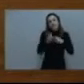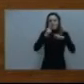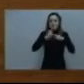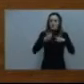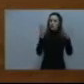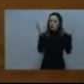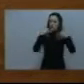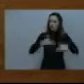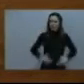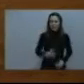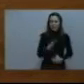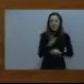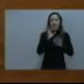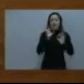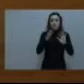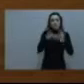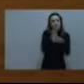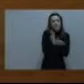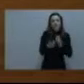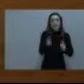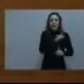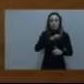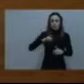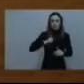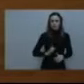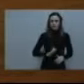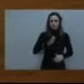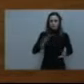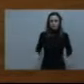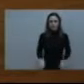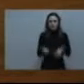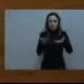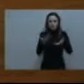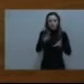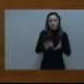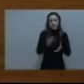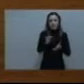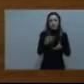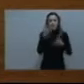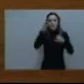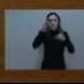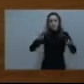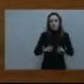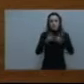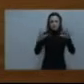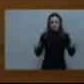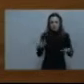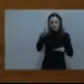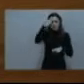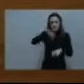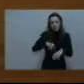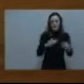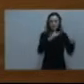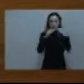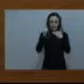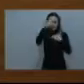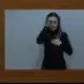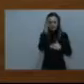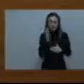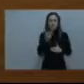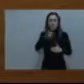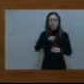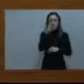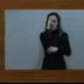de la autoestima y autonomía, libertad de elección desde el conocimiento, igualdad de hombres y mujeres y respeto a las